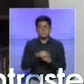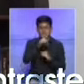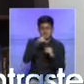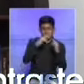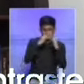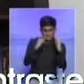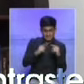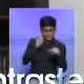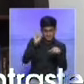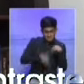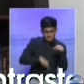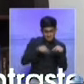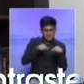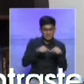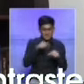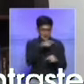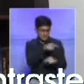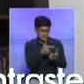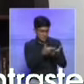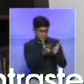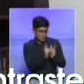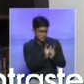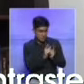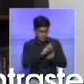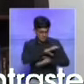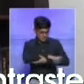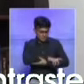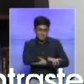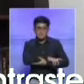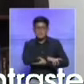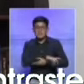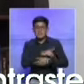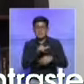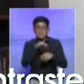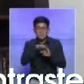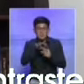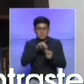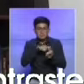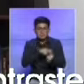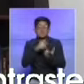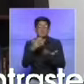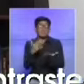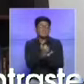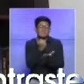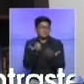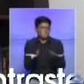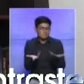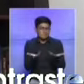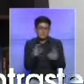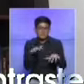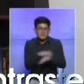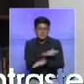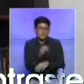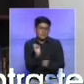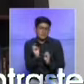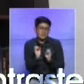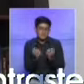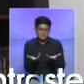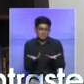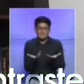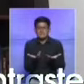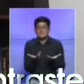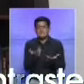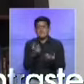impugnadas, la coalición Sigamos Haciendo Historia seguiría siendo triunfadora, aunado a que tampoco podría actualizar la nulidad